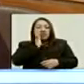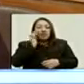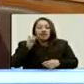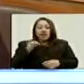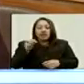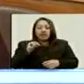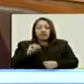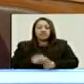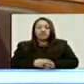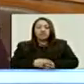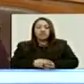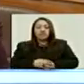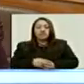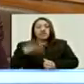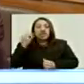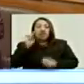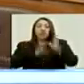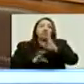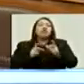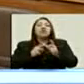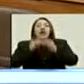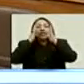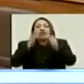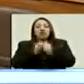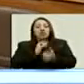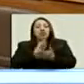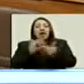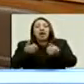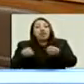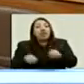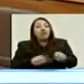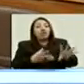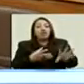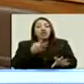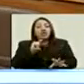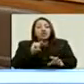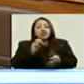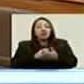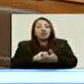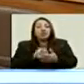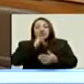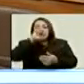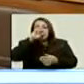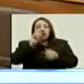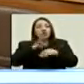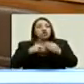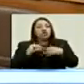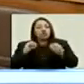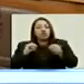Esta iniciativa busca entonces atender la situación de abandono y vulnerabilidad del